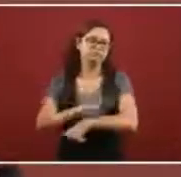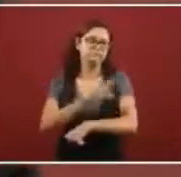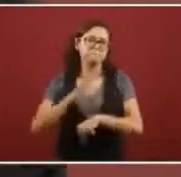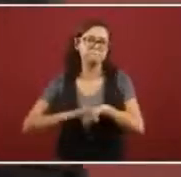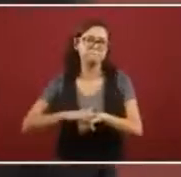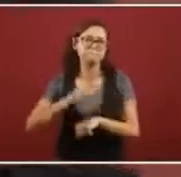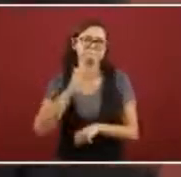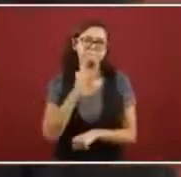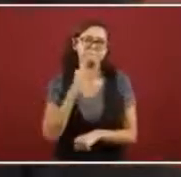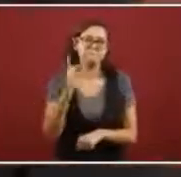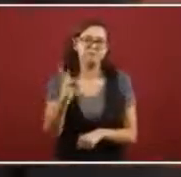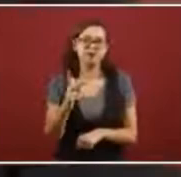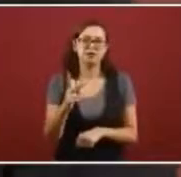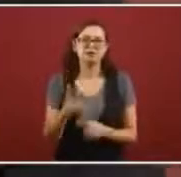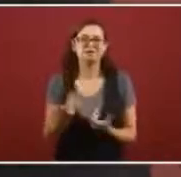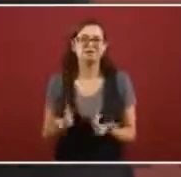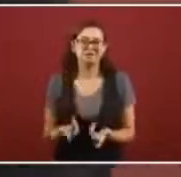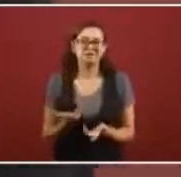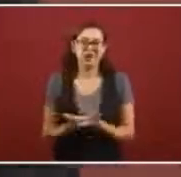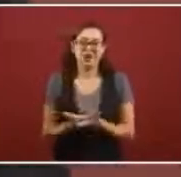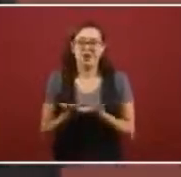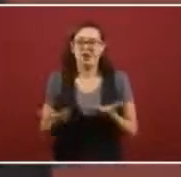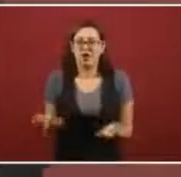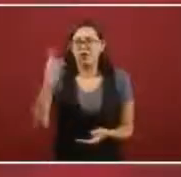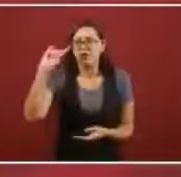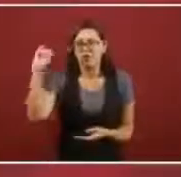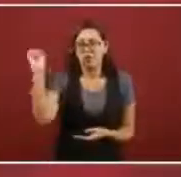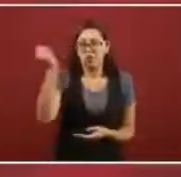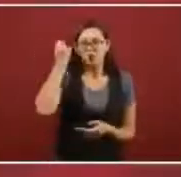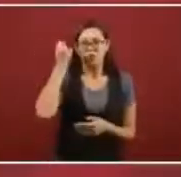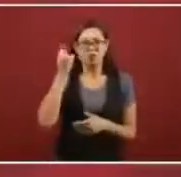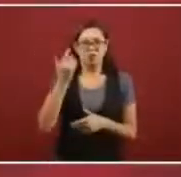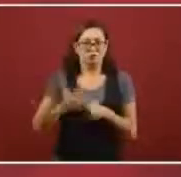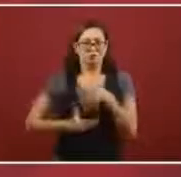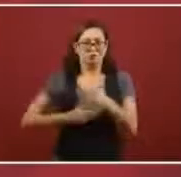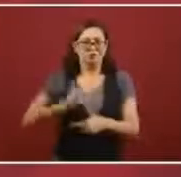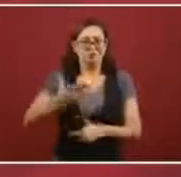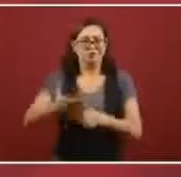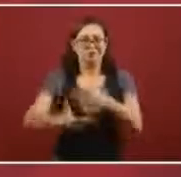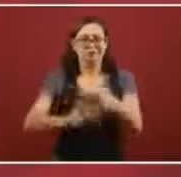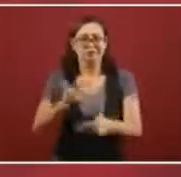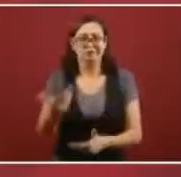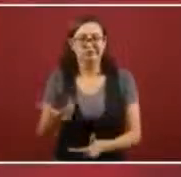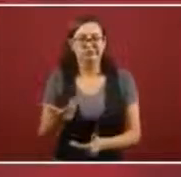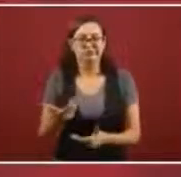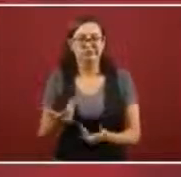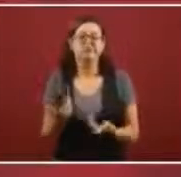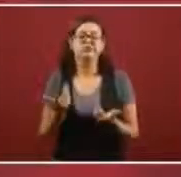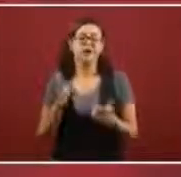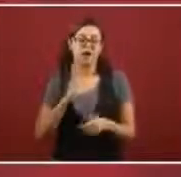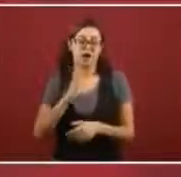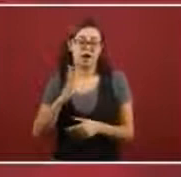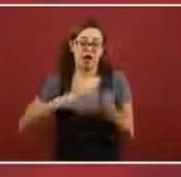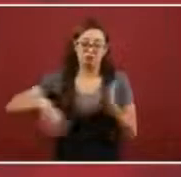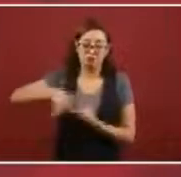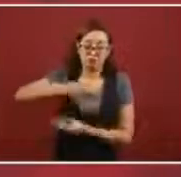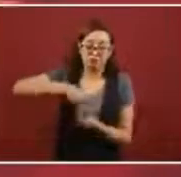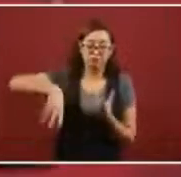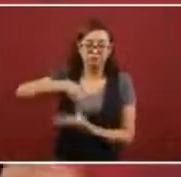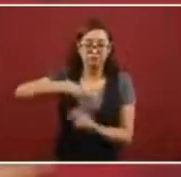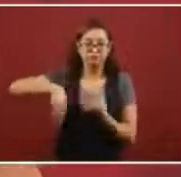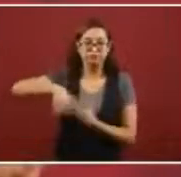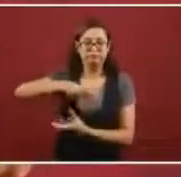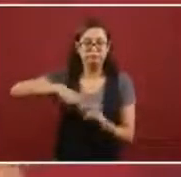porque ya ha avanzado la tecnología, hay turbinas modernas.